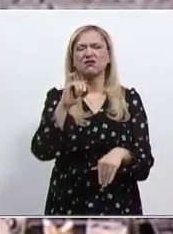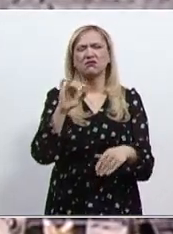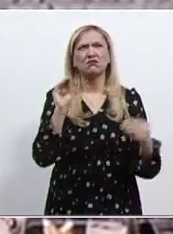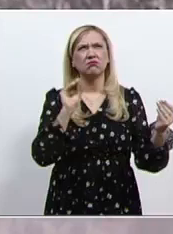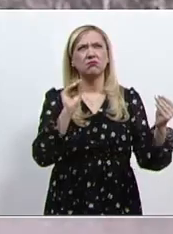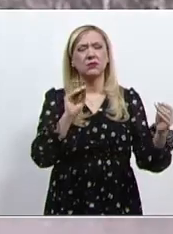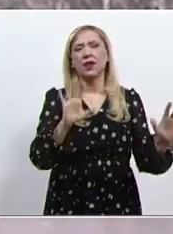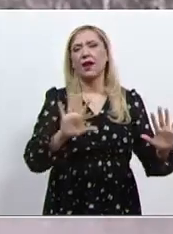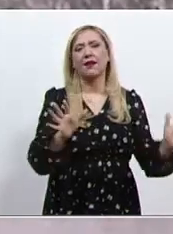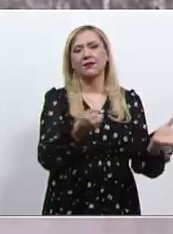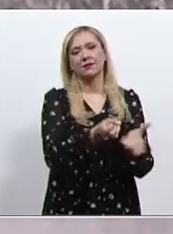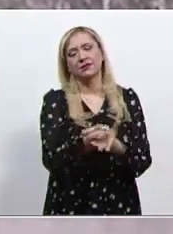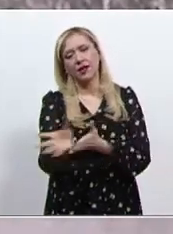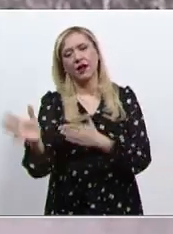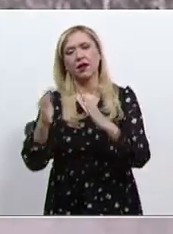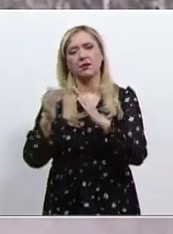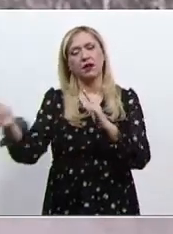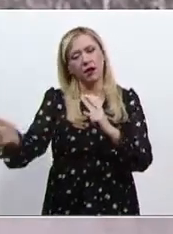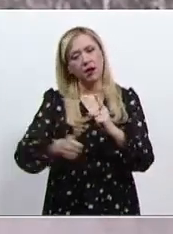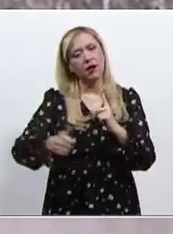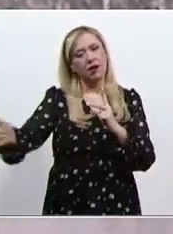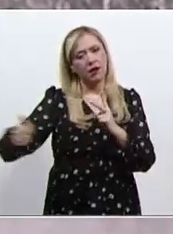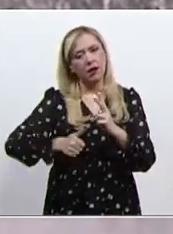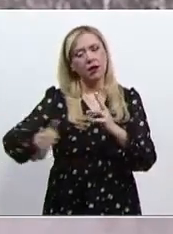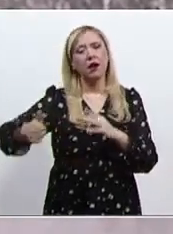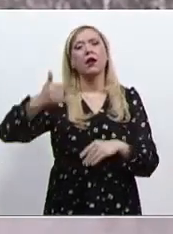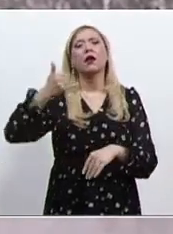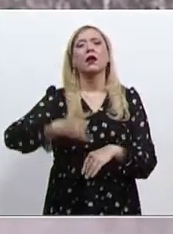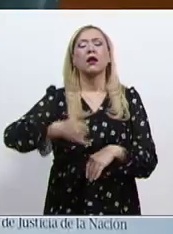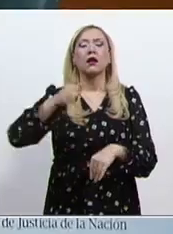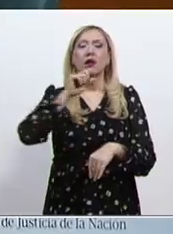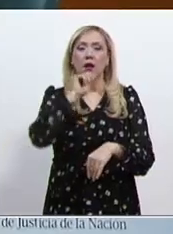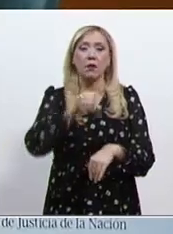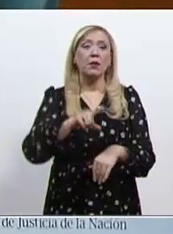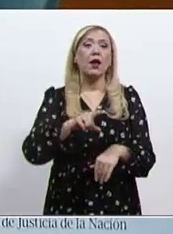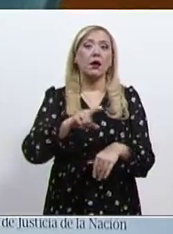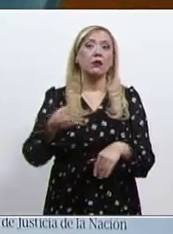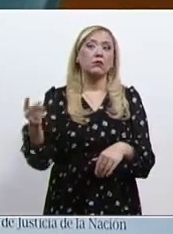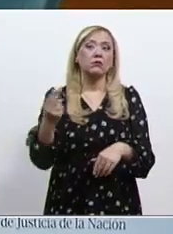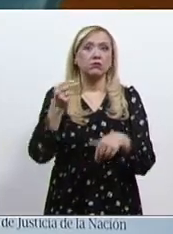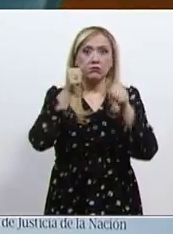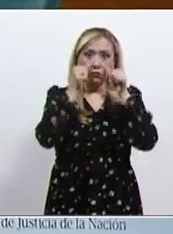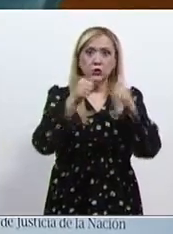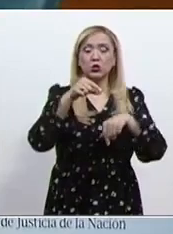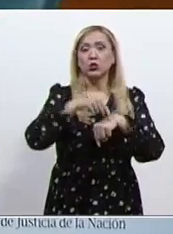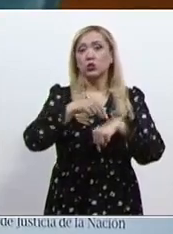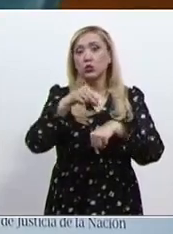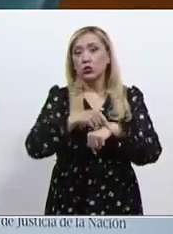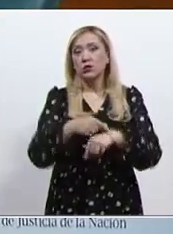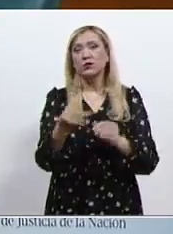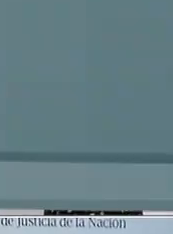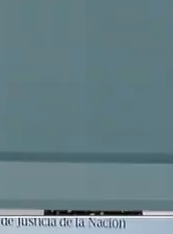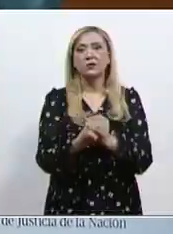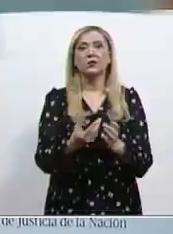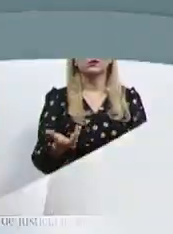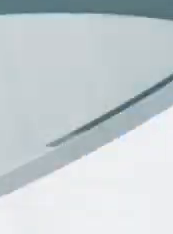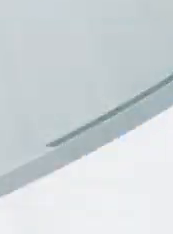madres en prisión o bien para garantizar el acceso a servicios de salud para ellas y sus hijos e hijas